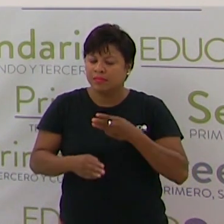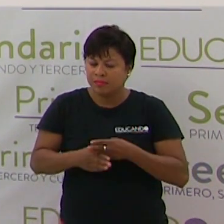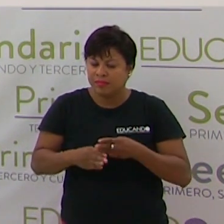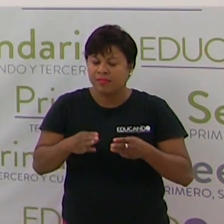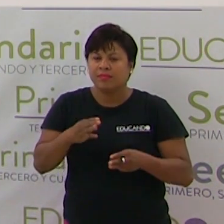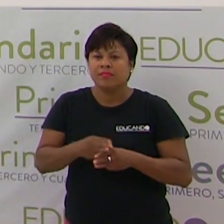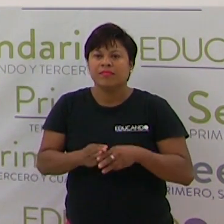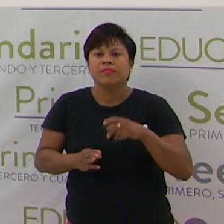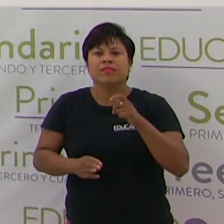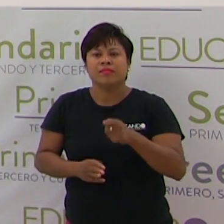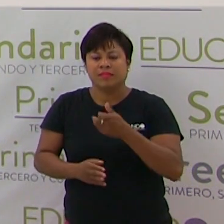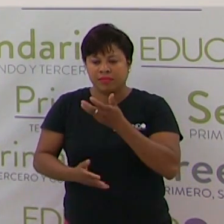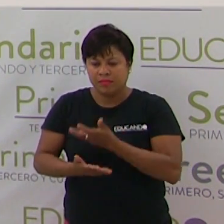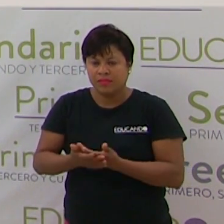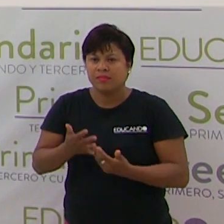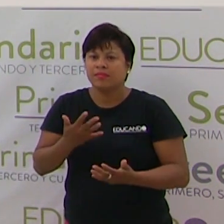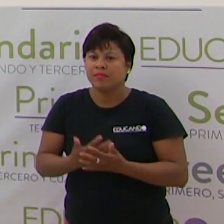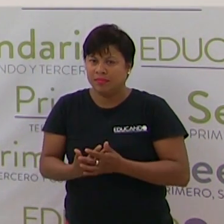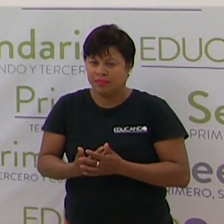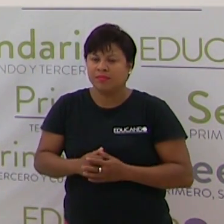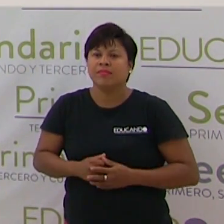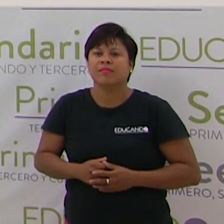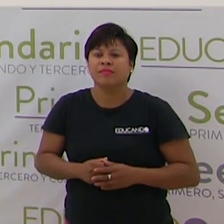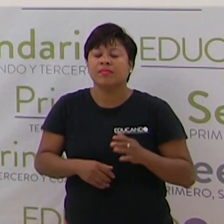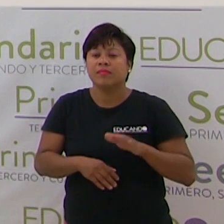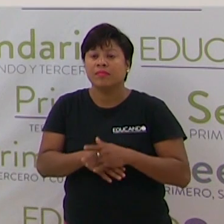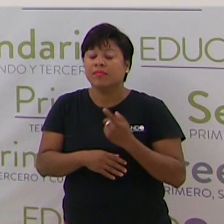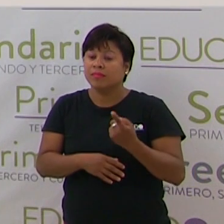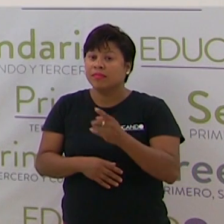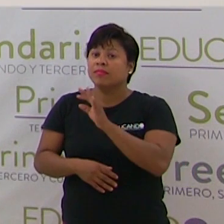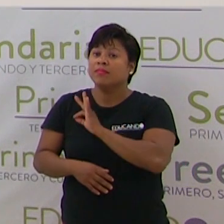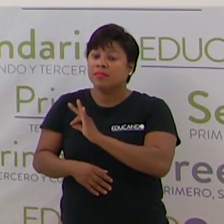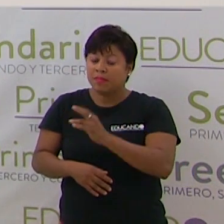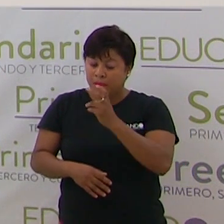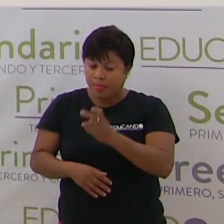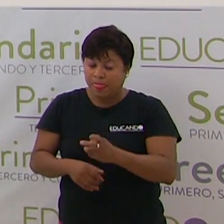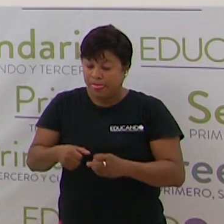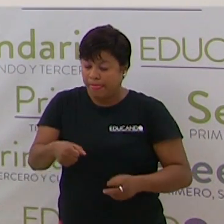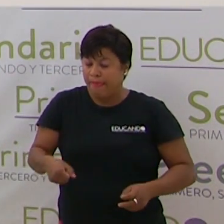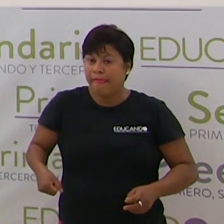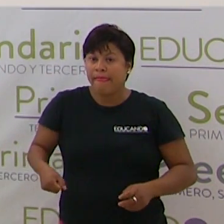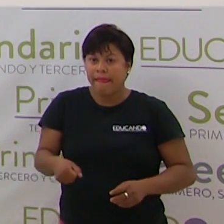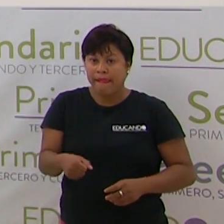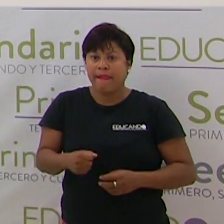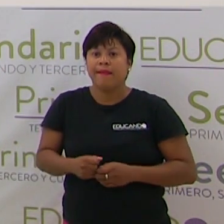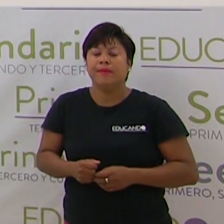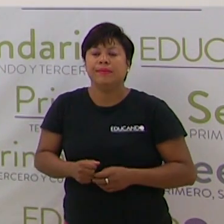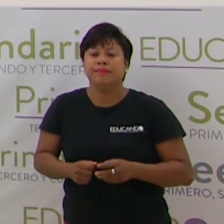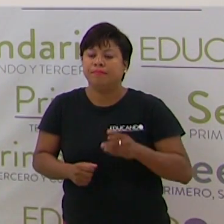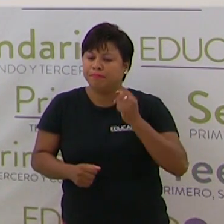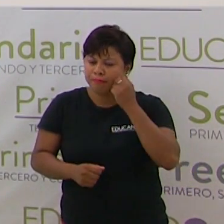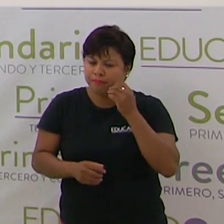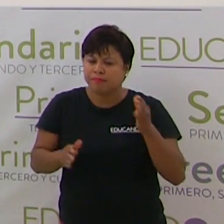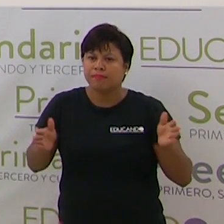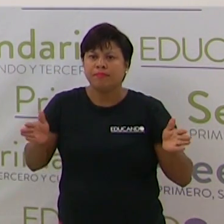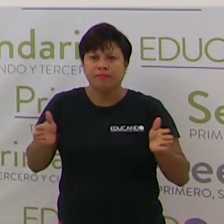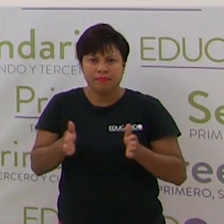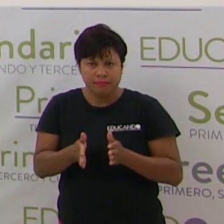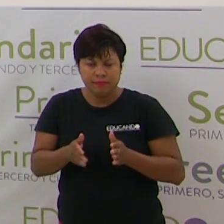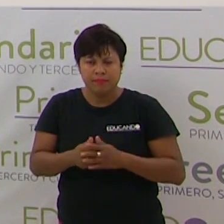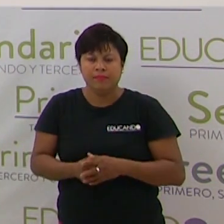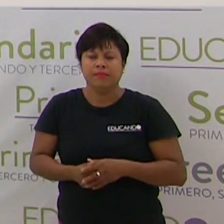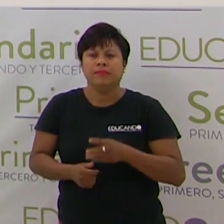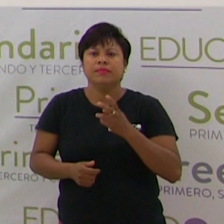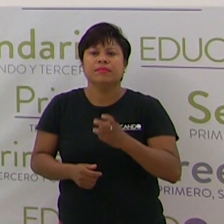material con el que esté hecho. Porque puede ser que esta lonchera, aunque esté más pequeña, ¿qué tal